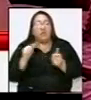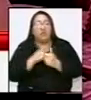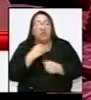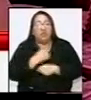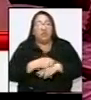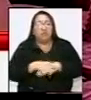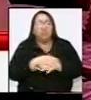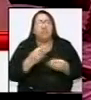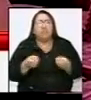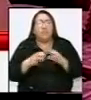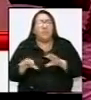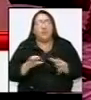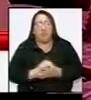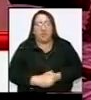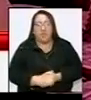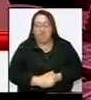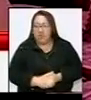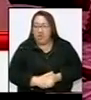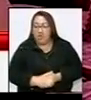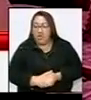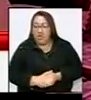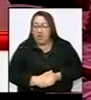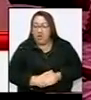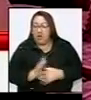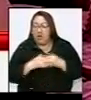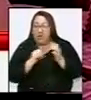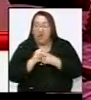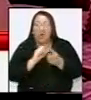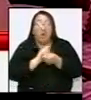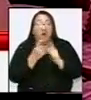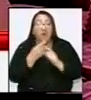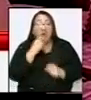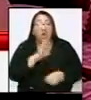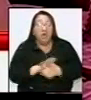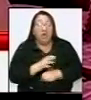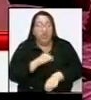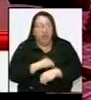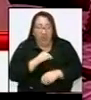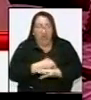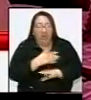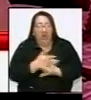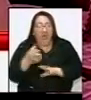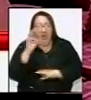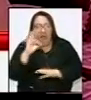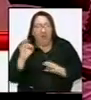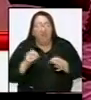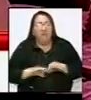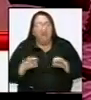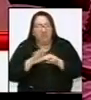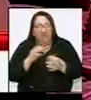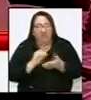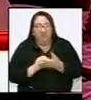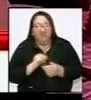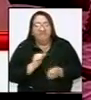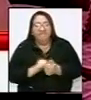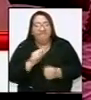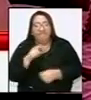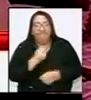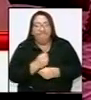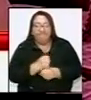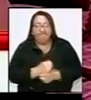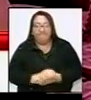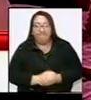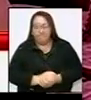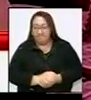estratégico integral para la reconstrucción con cambios y el cumplimiento de plazo, los montos y porcentajes previstos en su